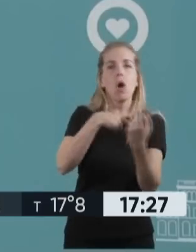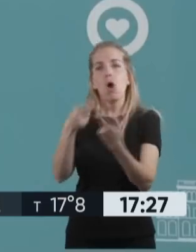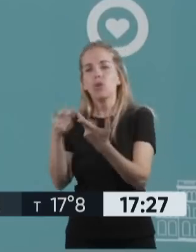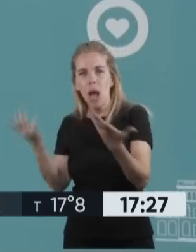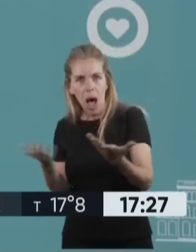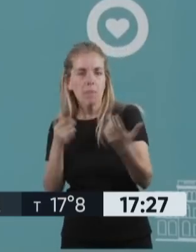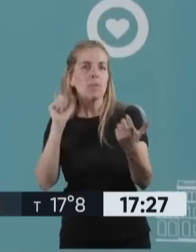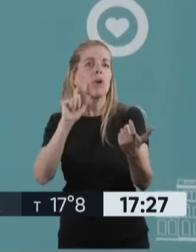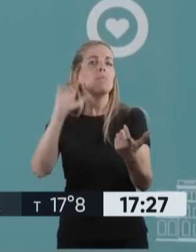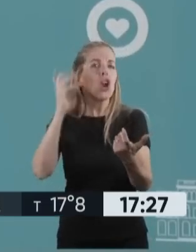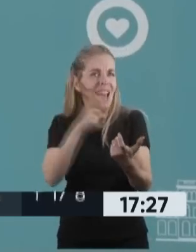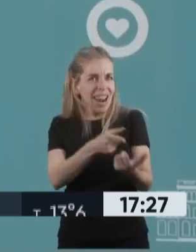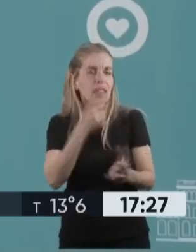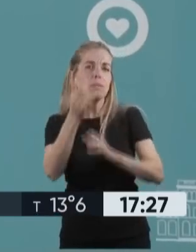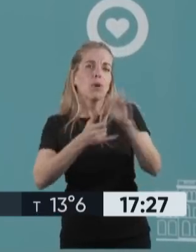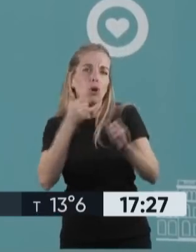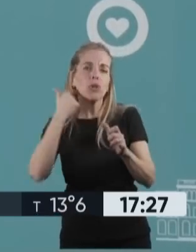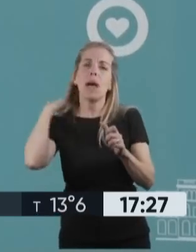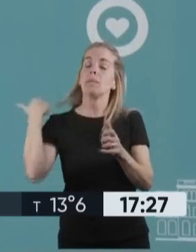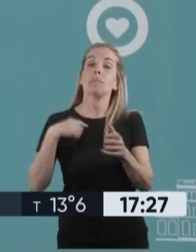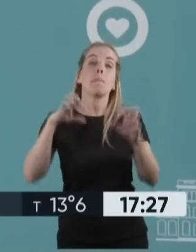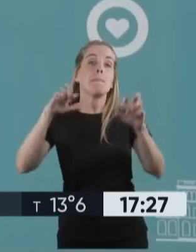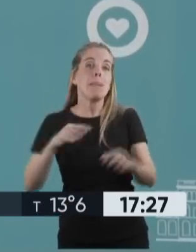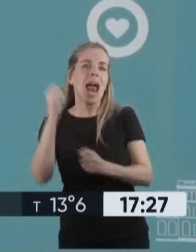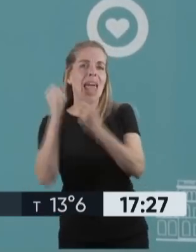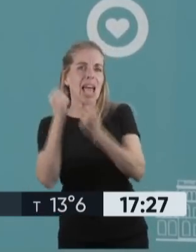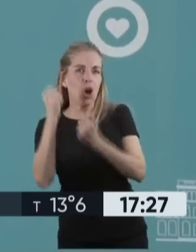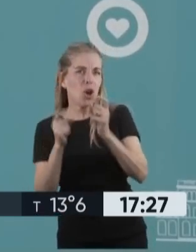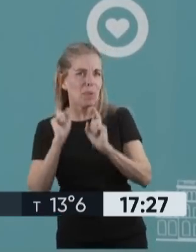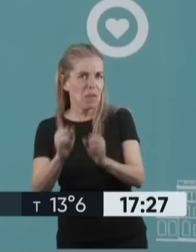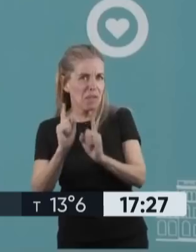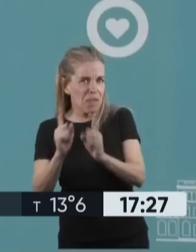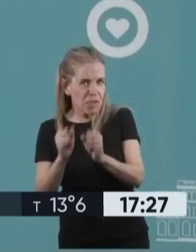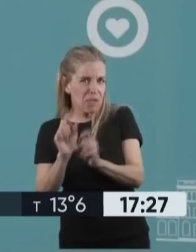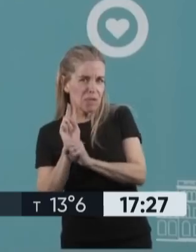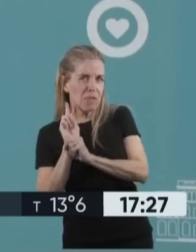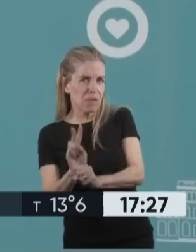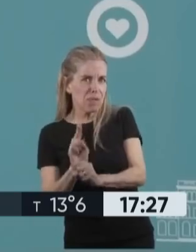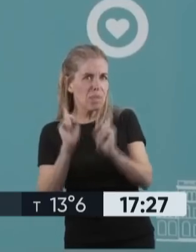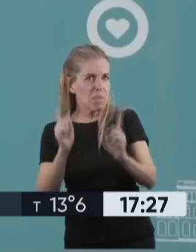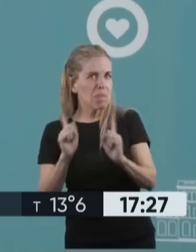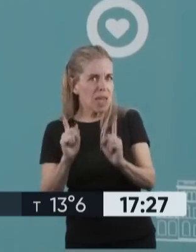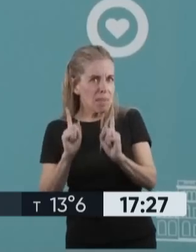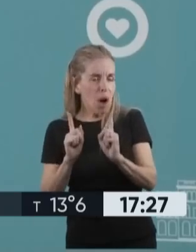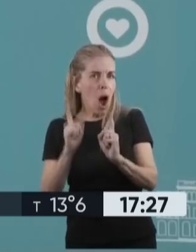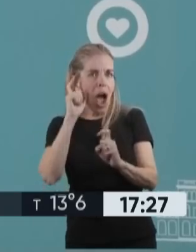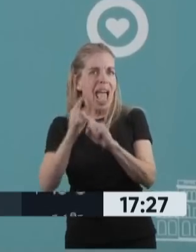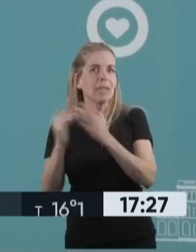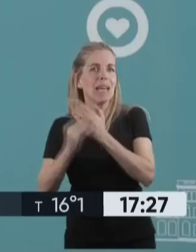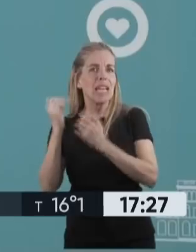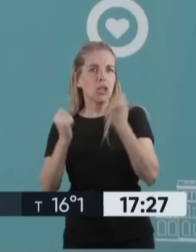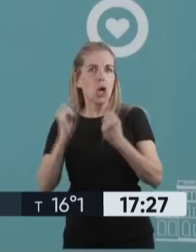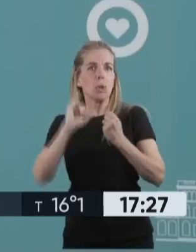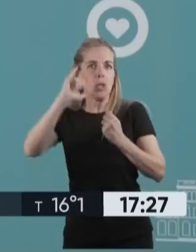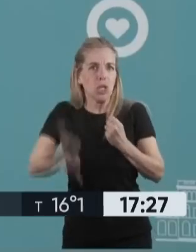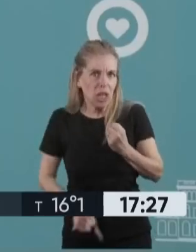primero, sostener el plan económico y el plan del gobierno que se viene llevando adelante. Esto lo estamos diciendo permanentemente. Hubo un episodio,